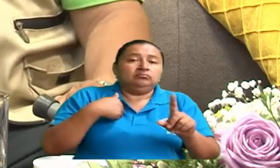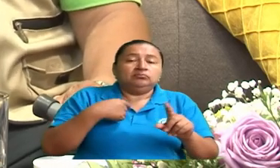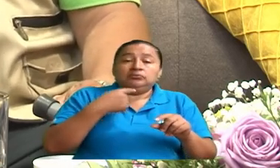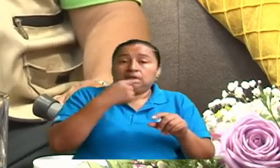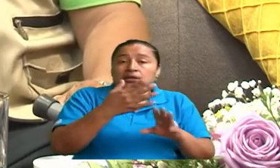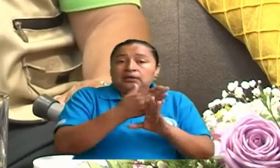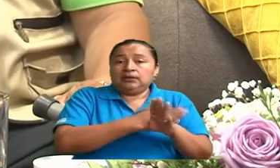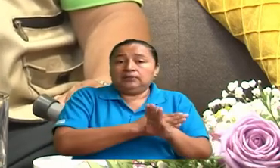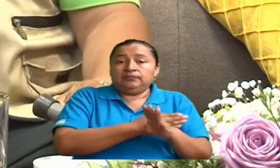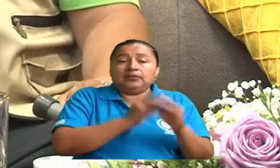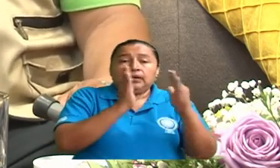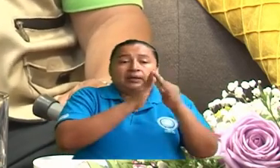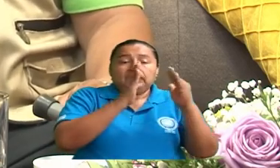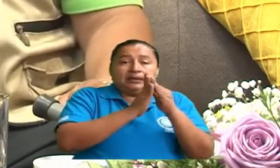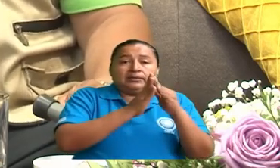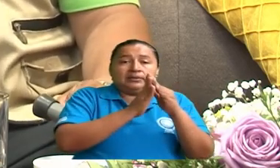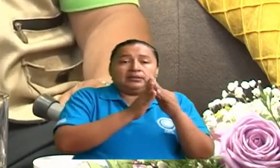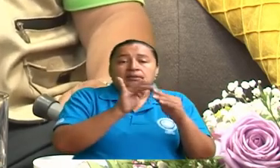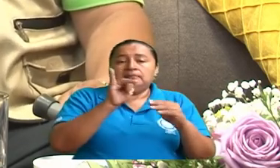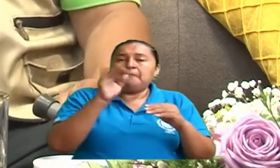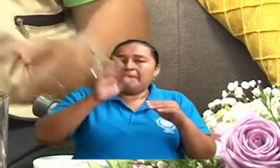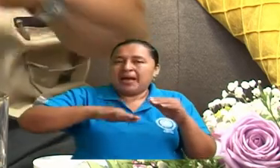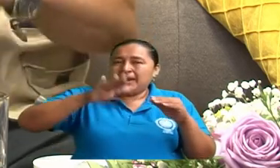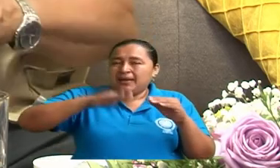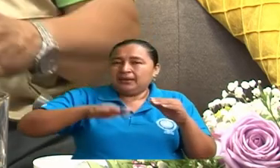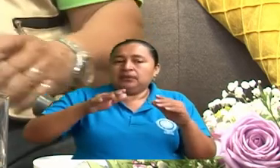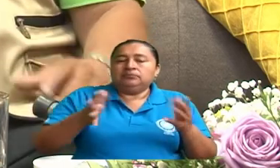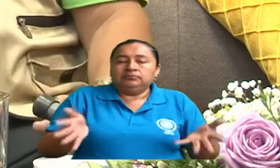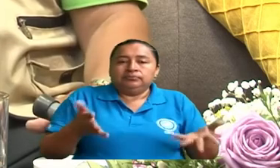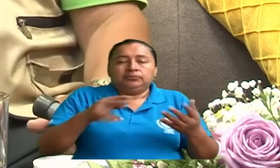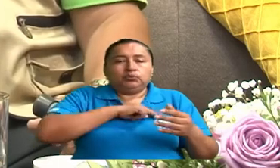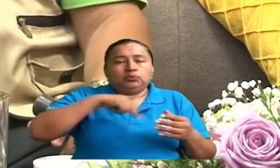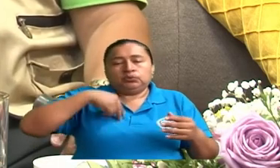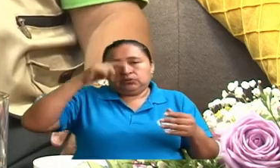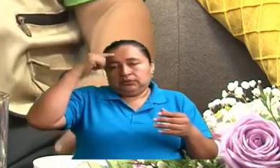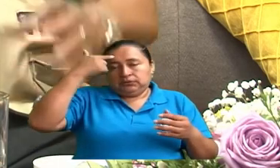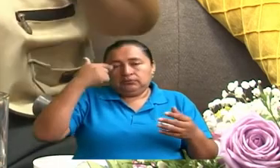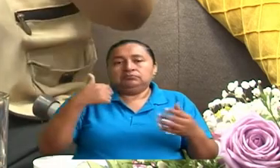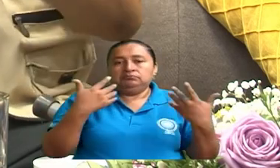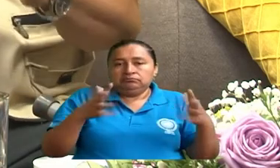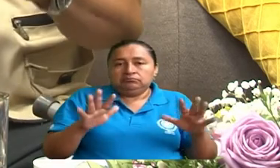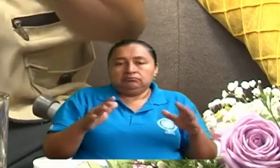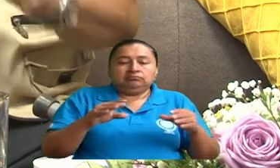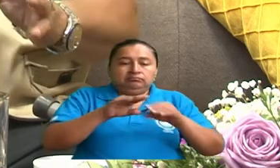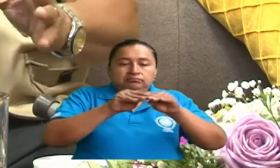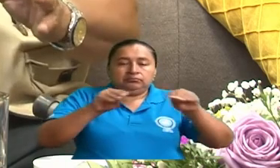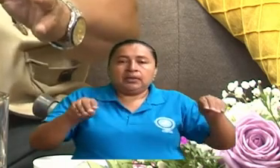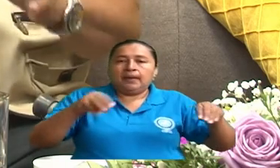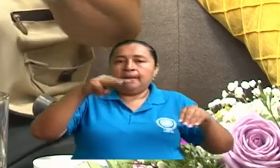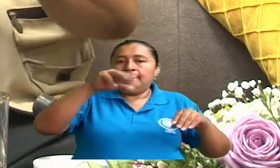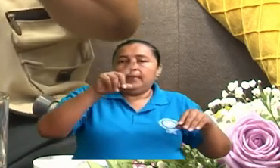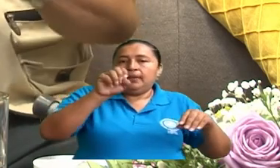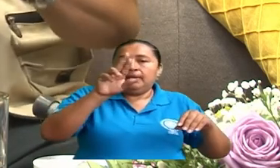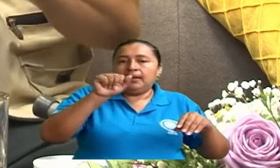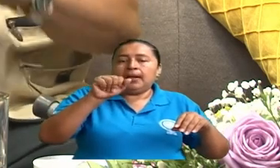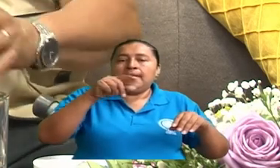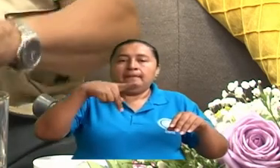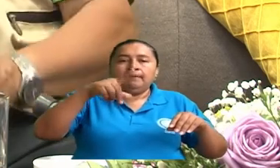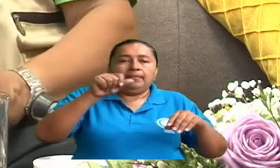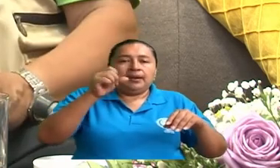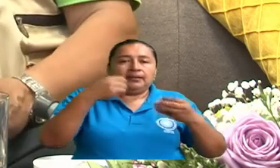decía, las casas de interés social que promueve nuestro gobierno. ¿Ya? Madera plástica para las y